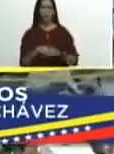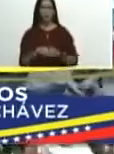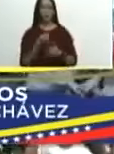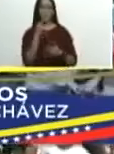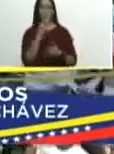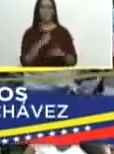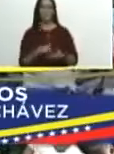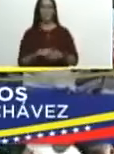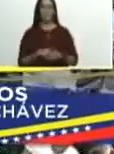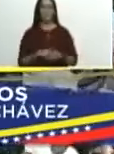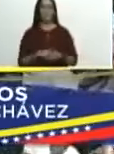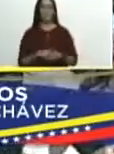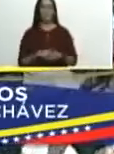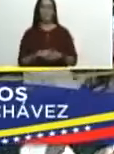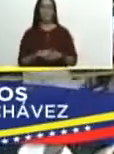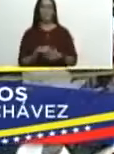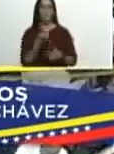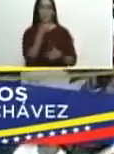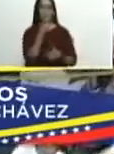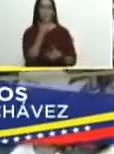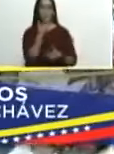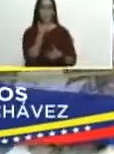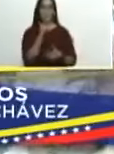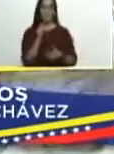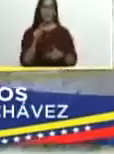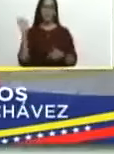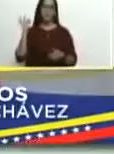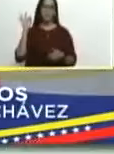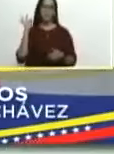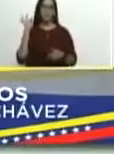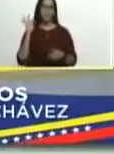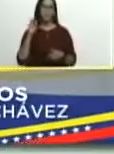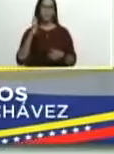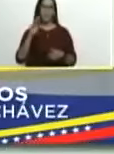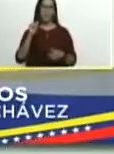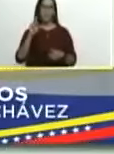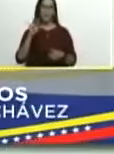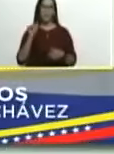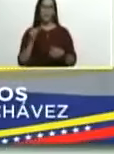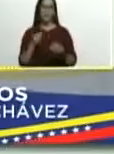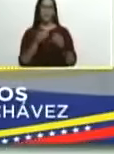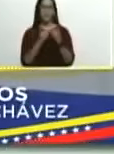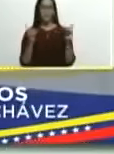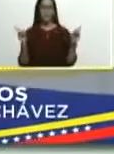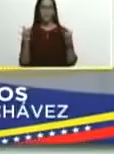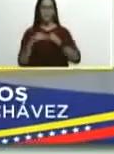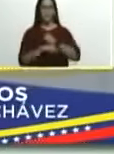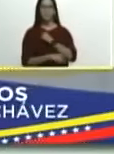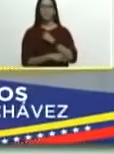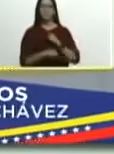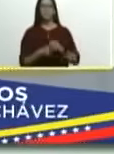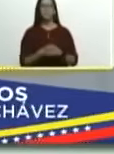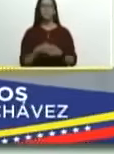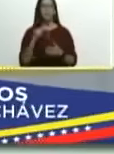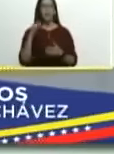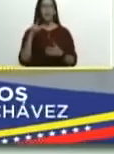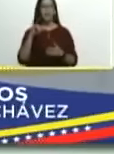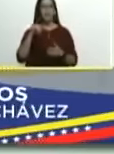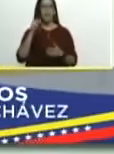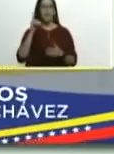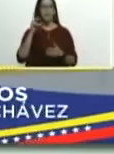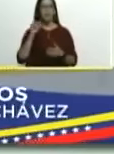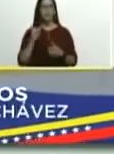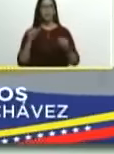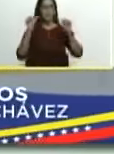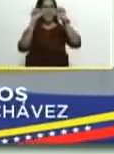Bueno. Muy bonita la exposición de Bárbara en la democracia radical, de Alejandra en